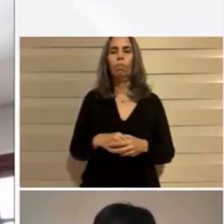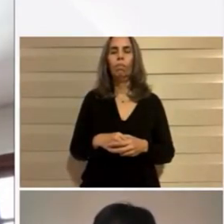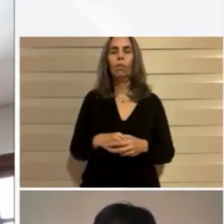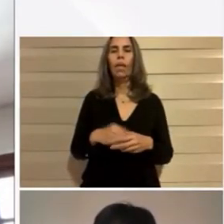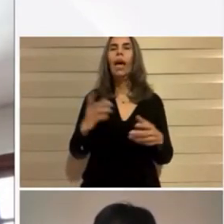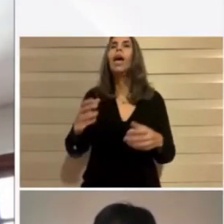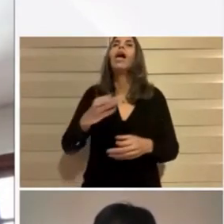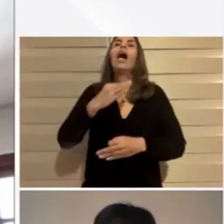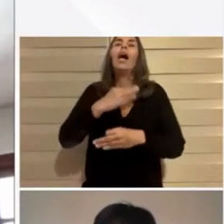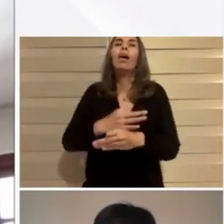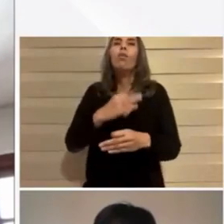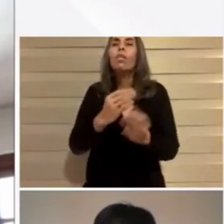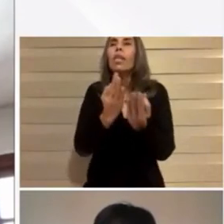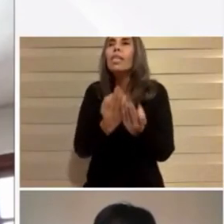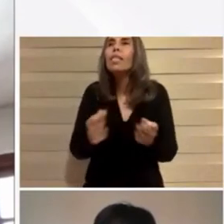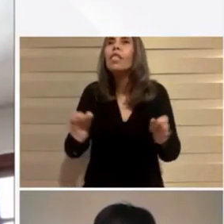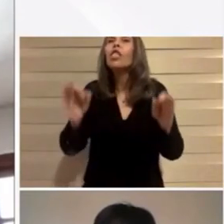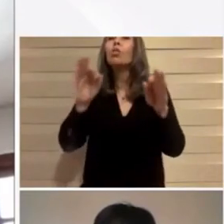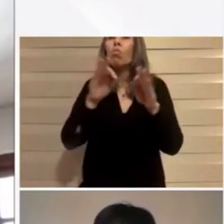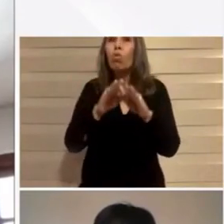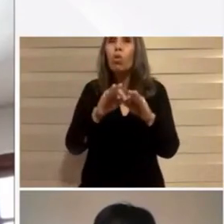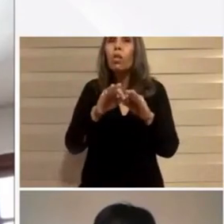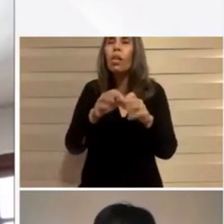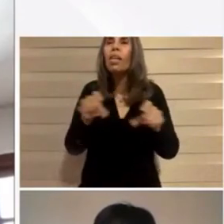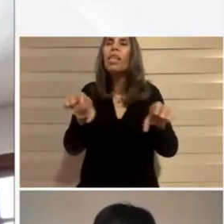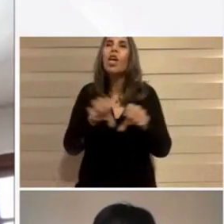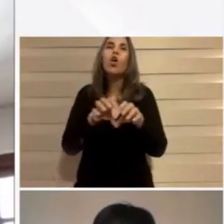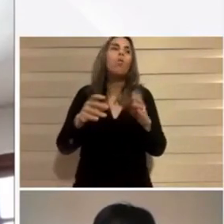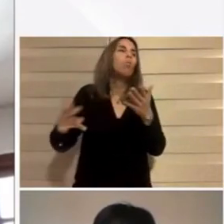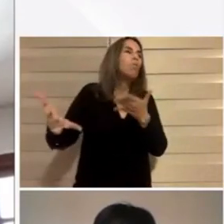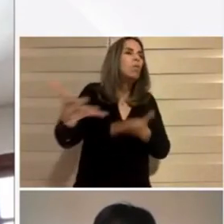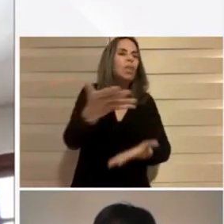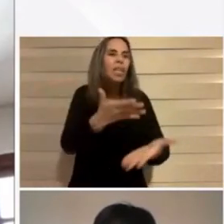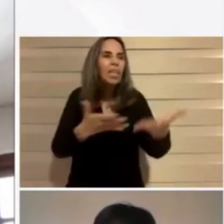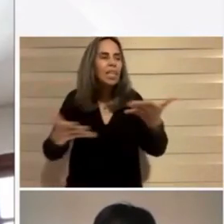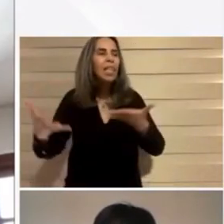de intercambio. Y eso es lo que aprendemos a través de